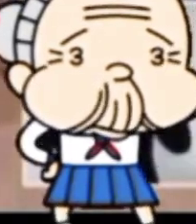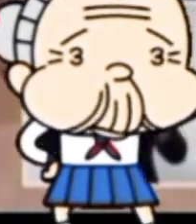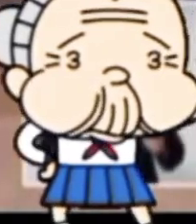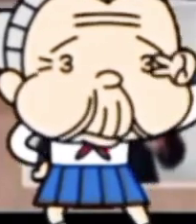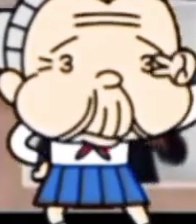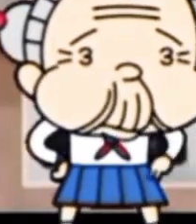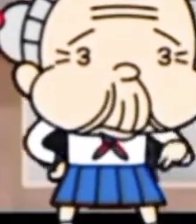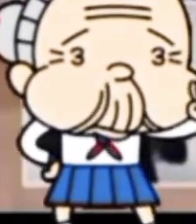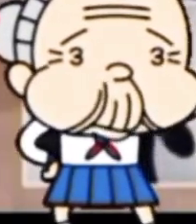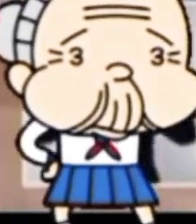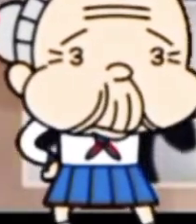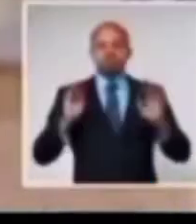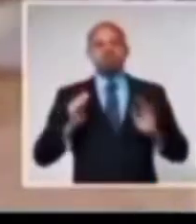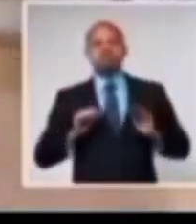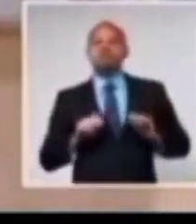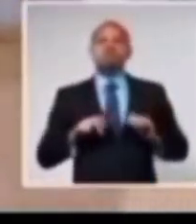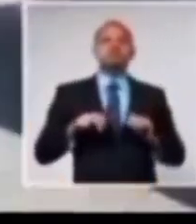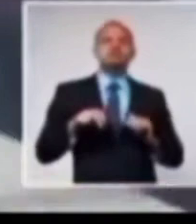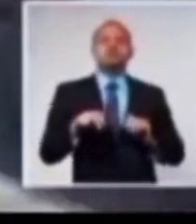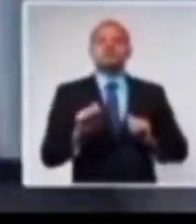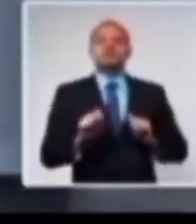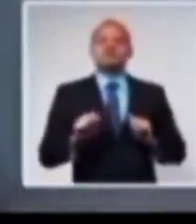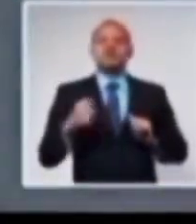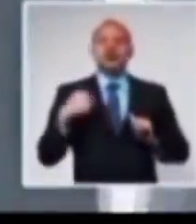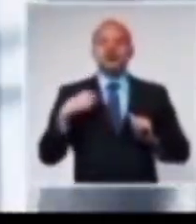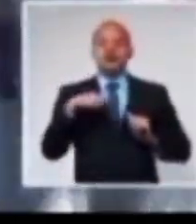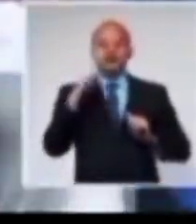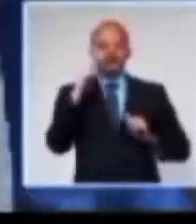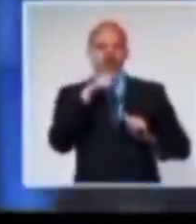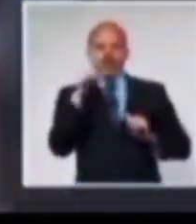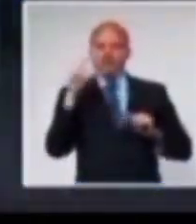Cuando salgo a la calle veo que todo el mundo se brota.